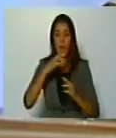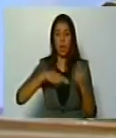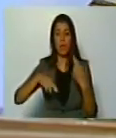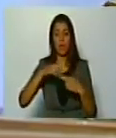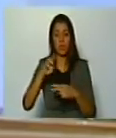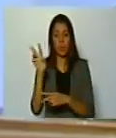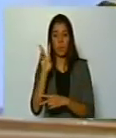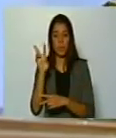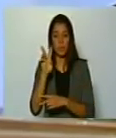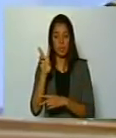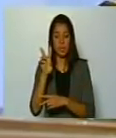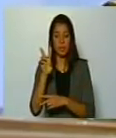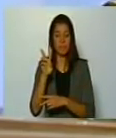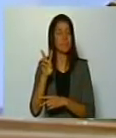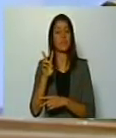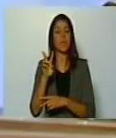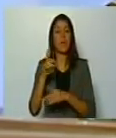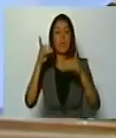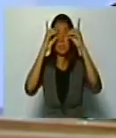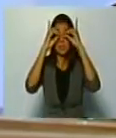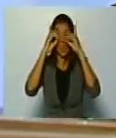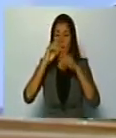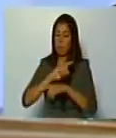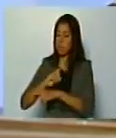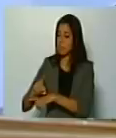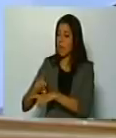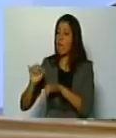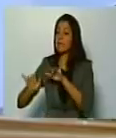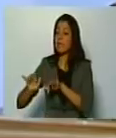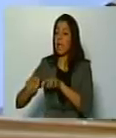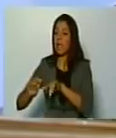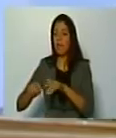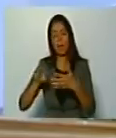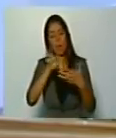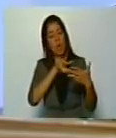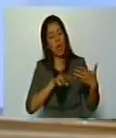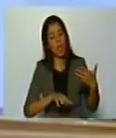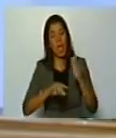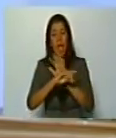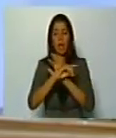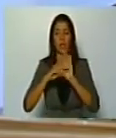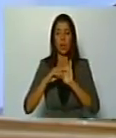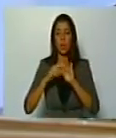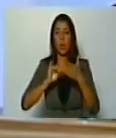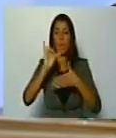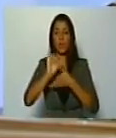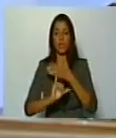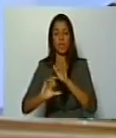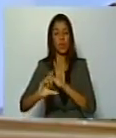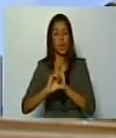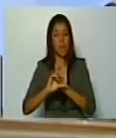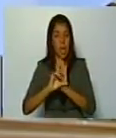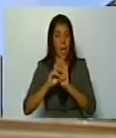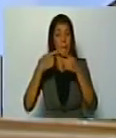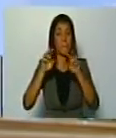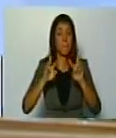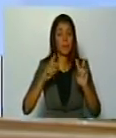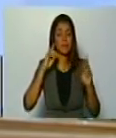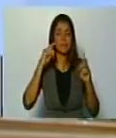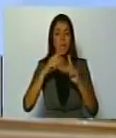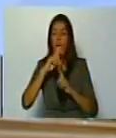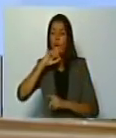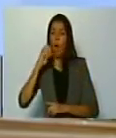Bolivariana. Seguidamente ordenó al secretario dar inicio a la lectura de los artículos del proyecto de ley constitucional contra el